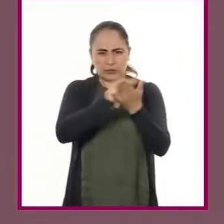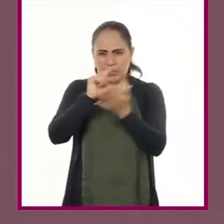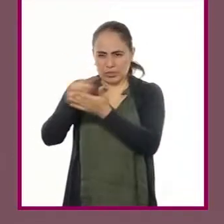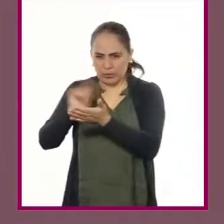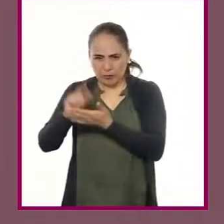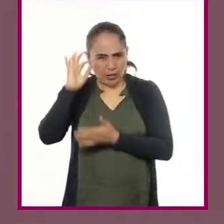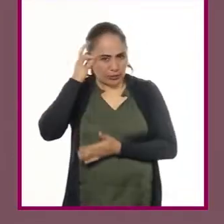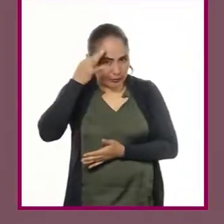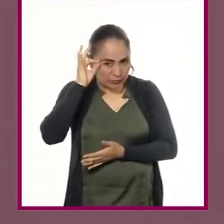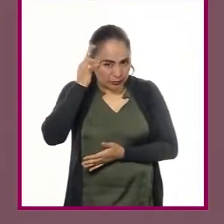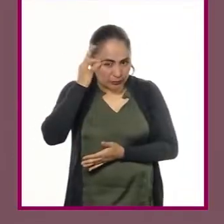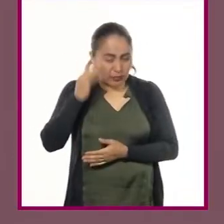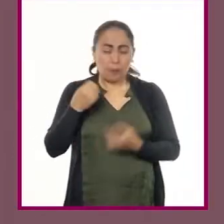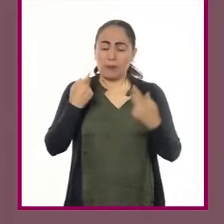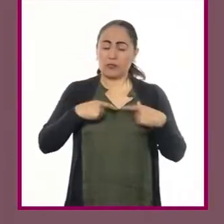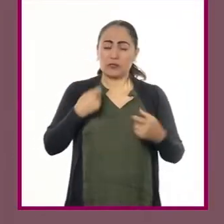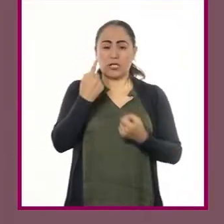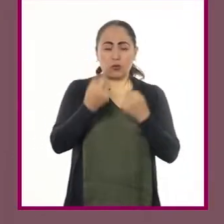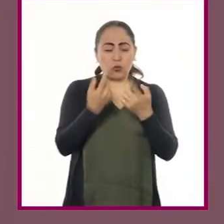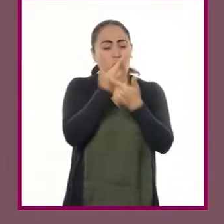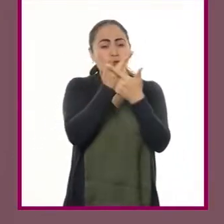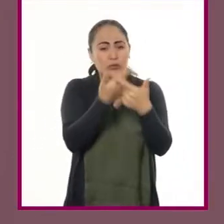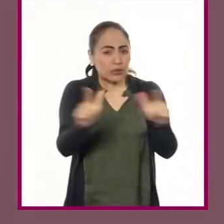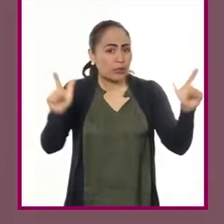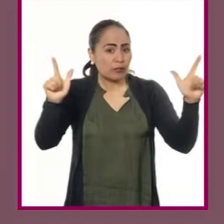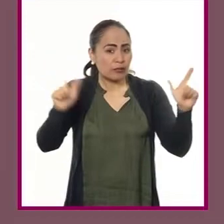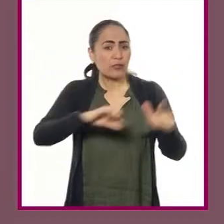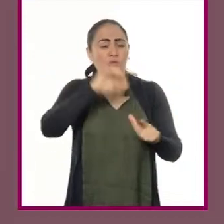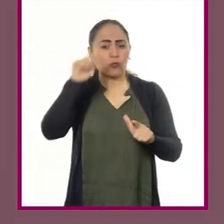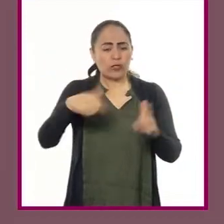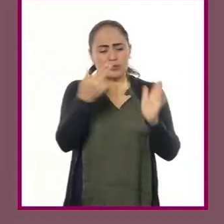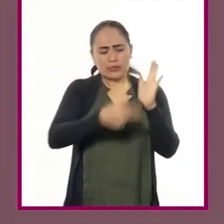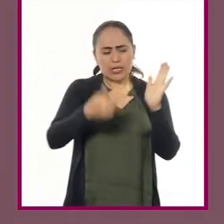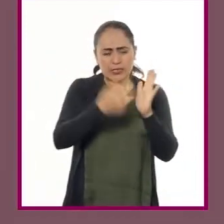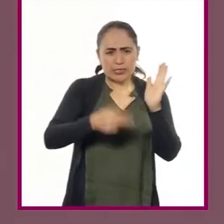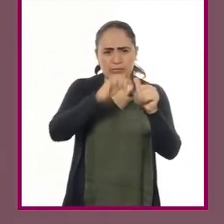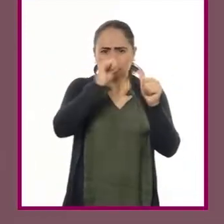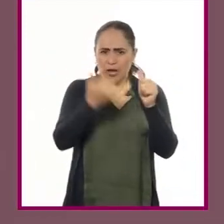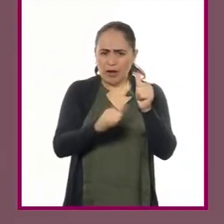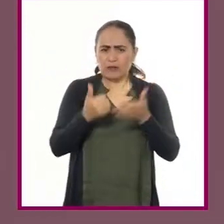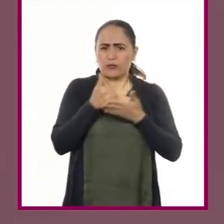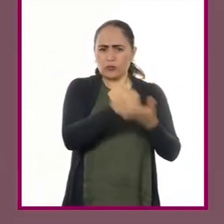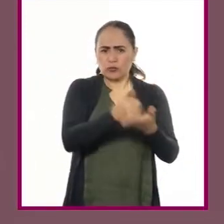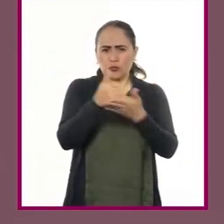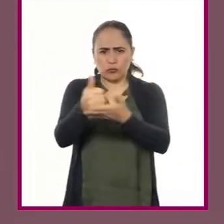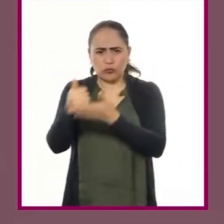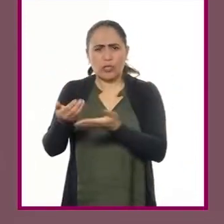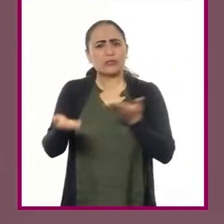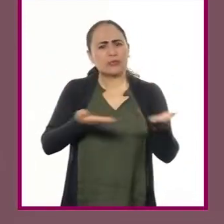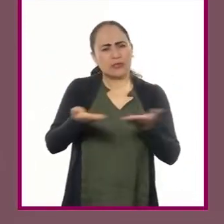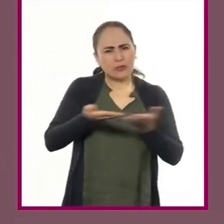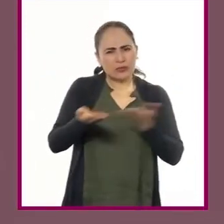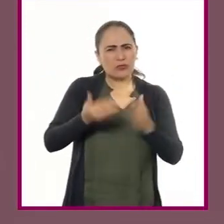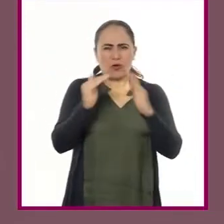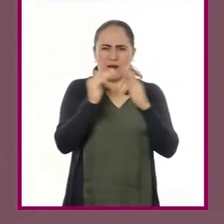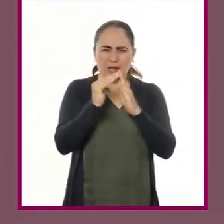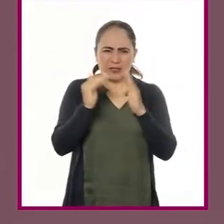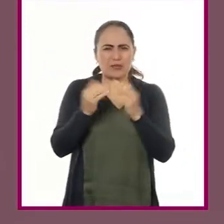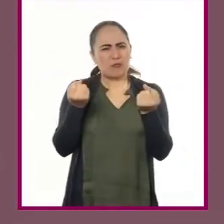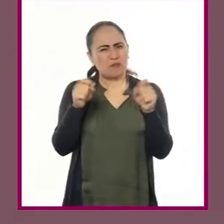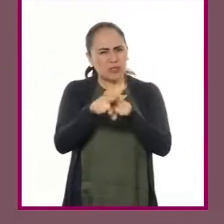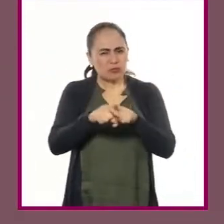Los que lograron su libertad trabajaron como ayudantes en talleres artesanales, en el servicio doméstico y el